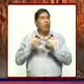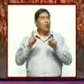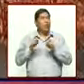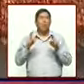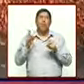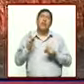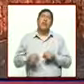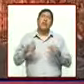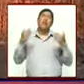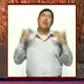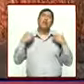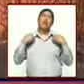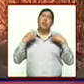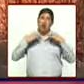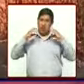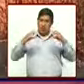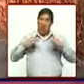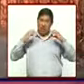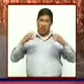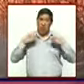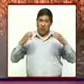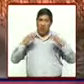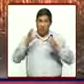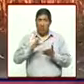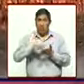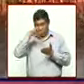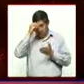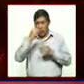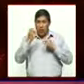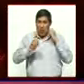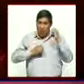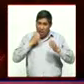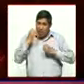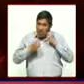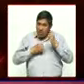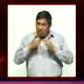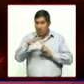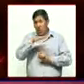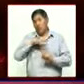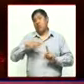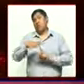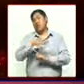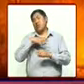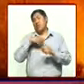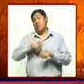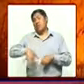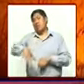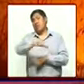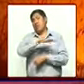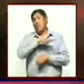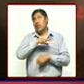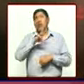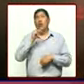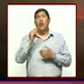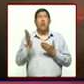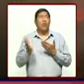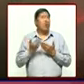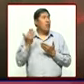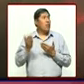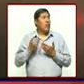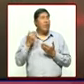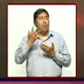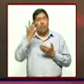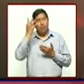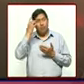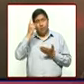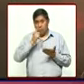que tener una capacitación, me imagino, física y también emocional, y sobre todo las condiciones para llegar a estos puntos. No es fácil, señores, por eso es